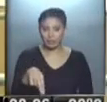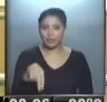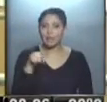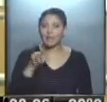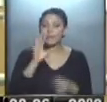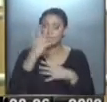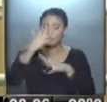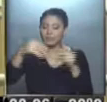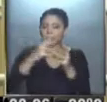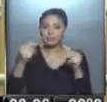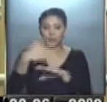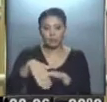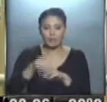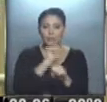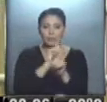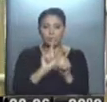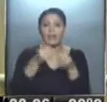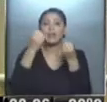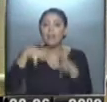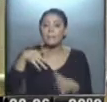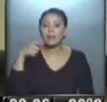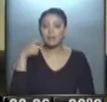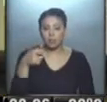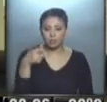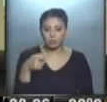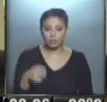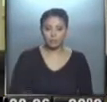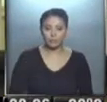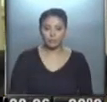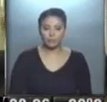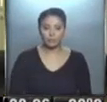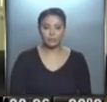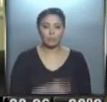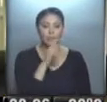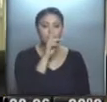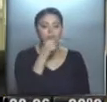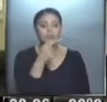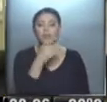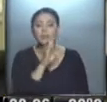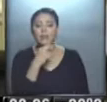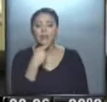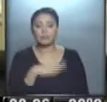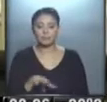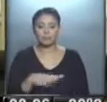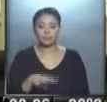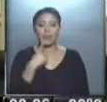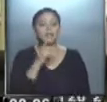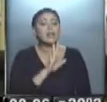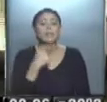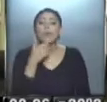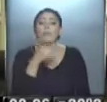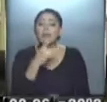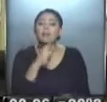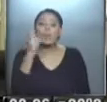cuando concluya la prisión preventiva y comience el juicio. Que nada, que pido realmente que consideren y